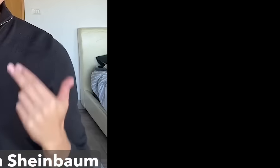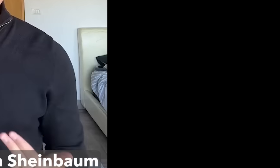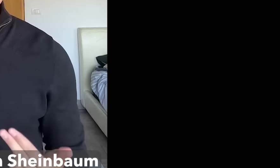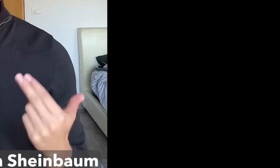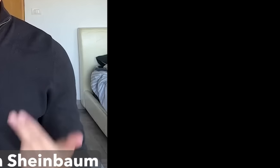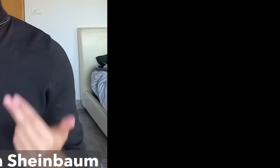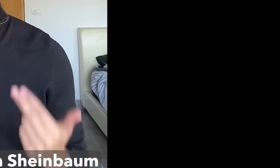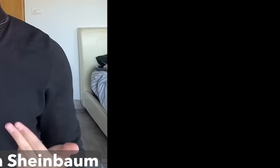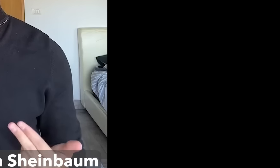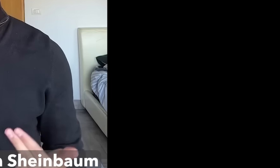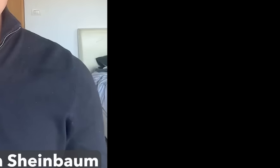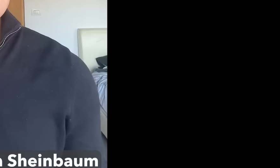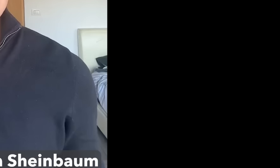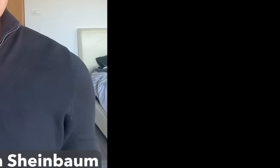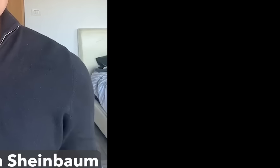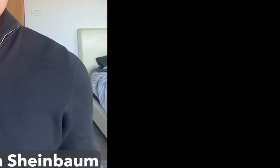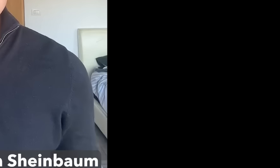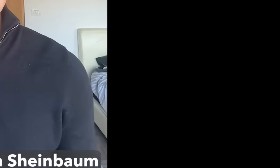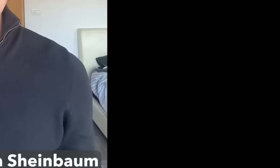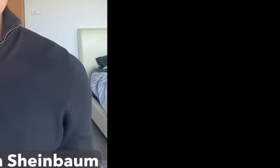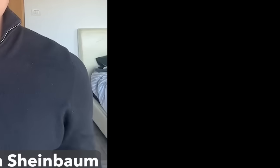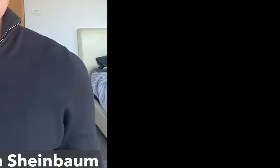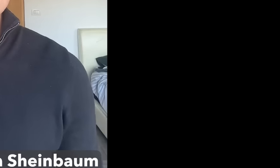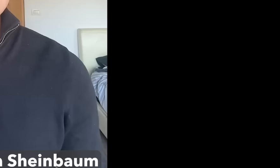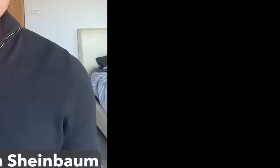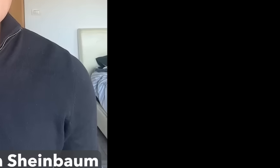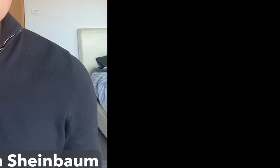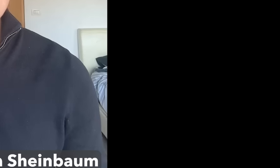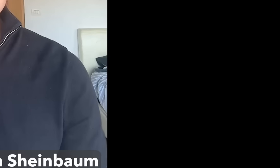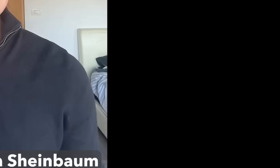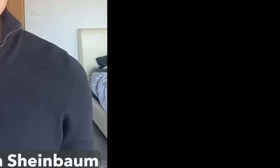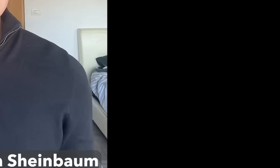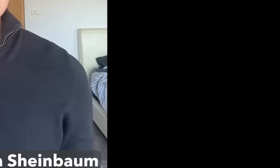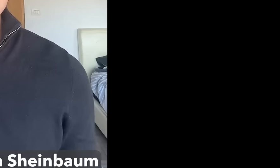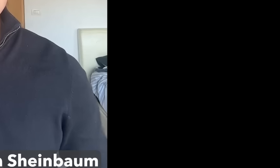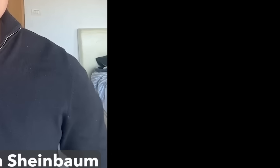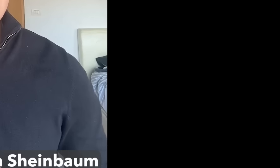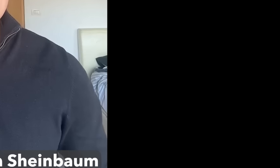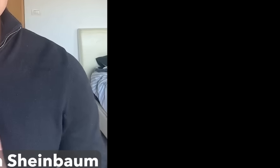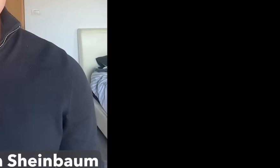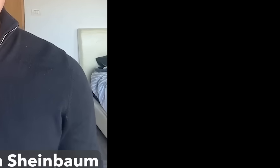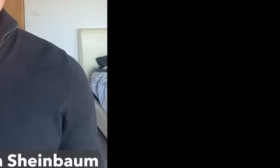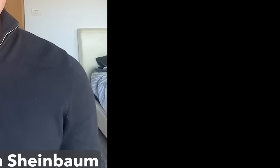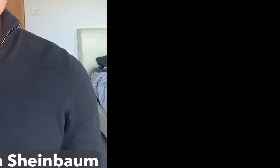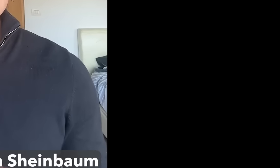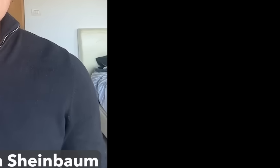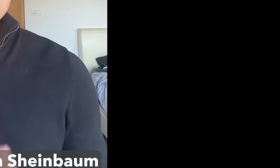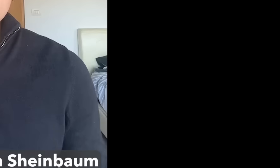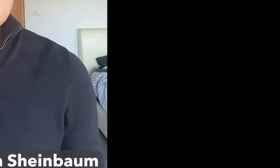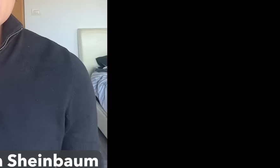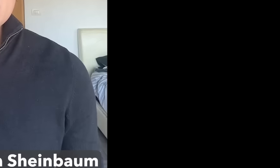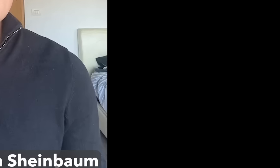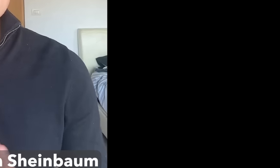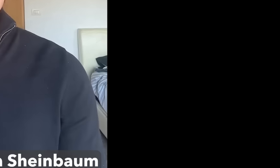blanco del gobierno, también del crimen. Buscan criminalizarme por trabajar, exponiendo un contrato que nada tiene que ver con mis opiniones políticas personales, sino con